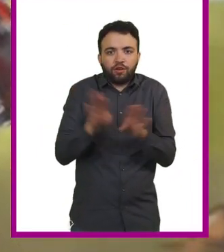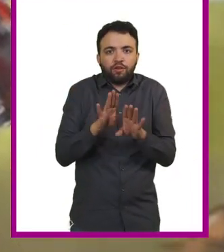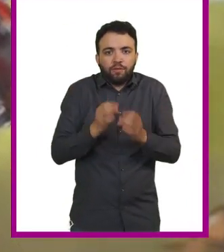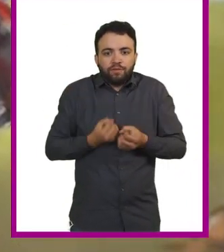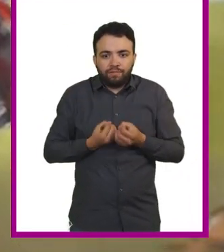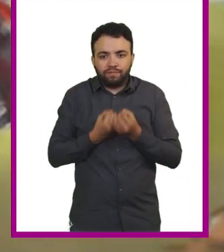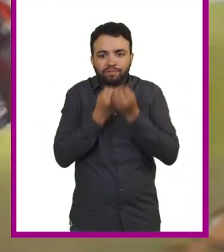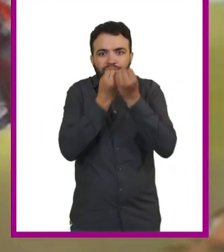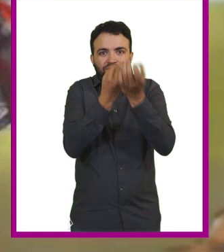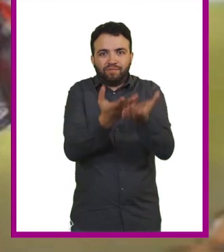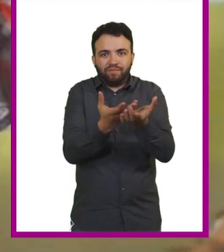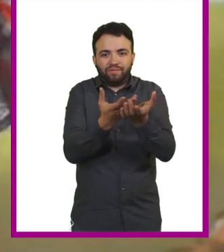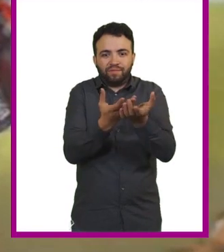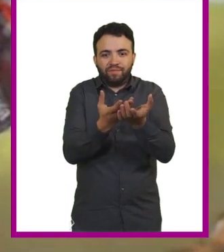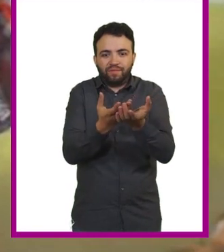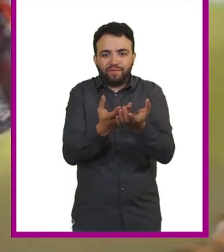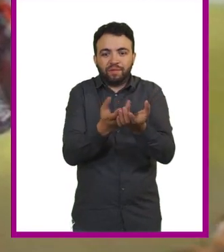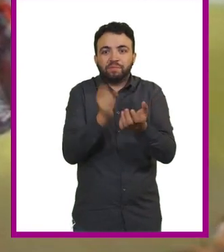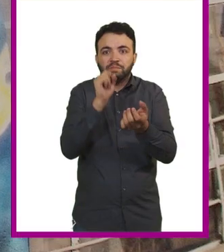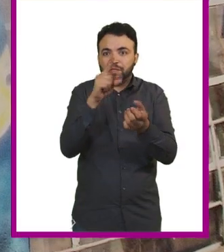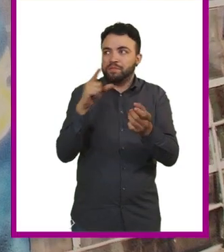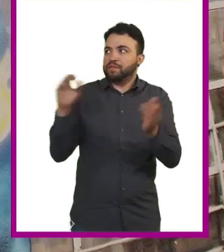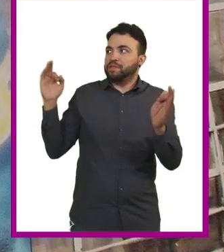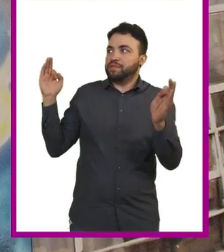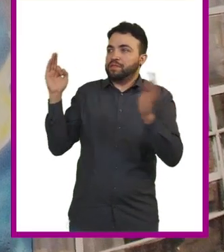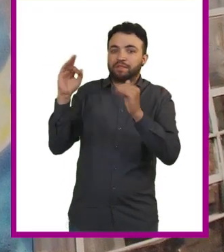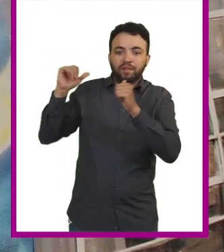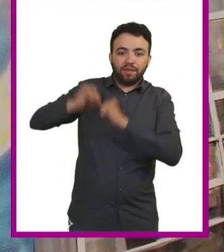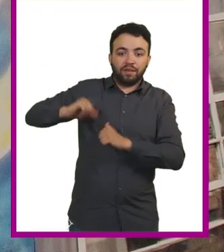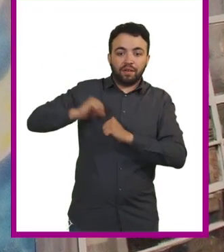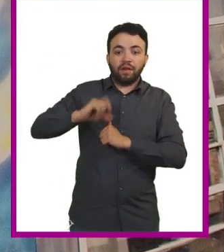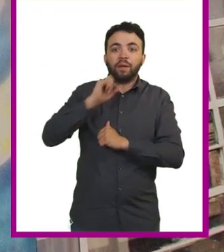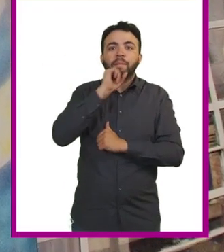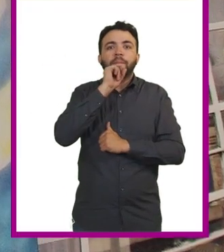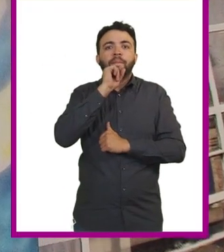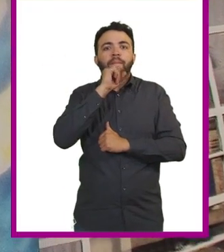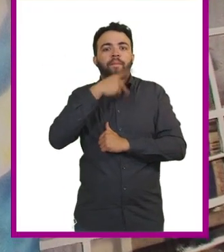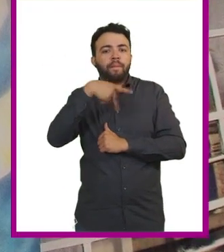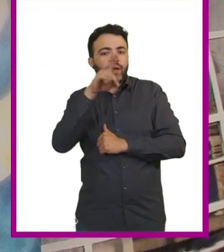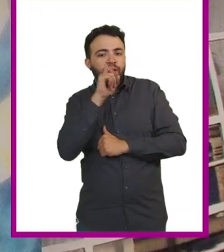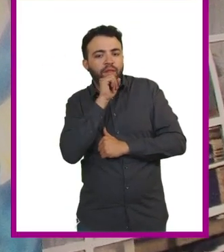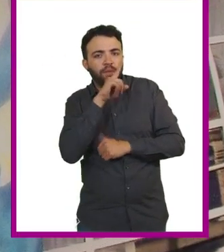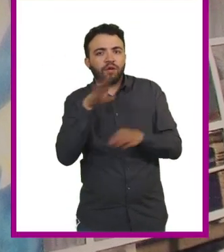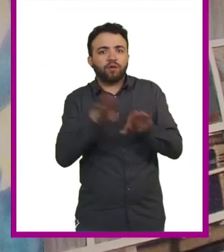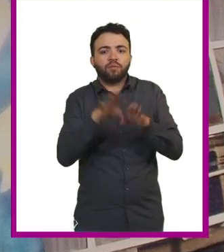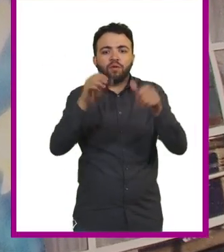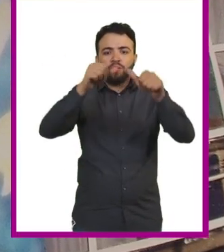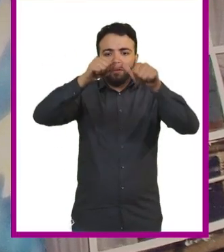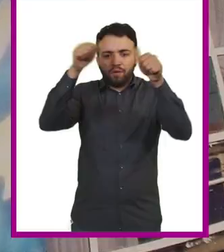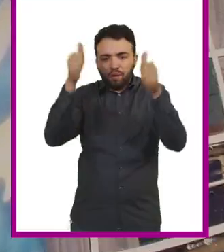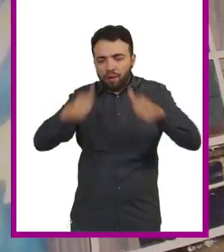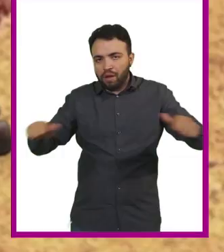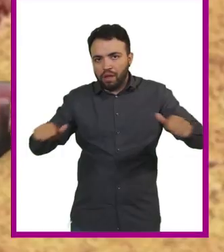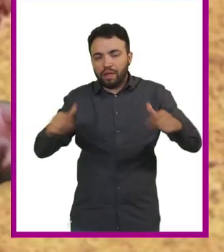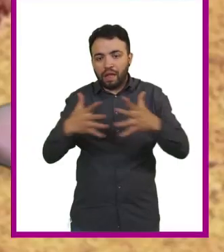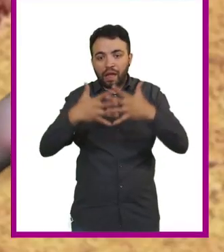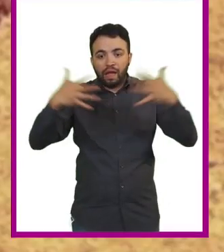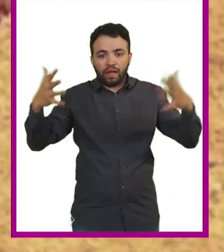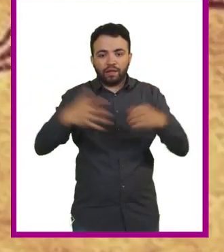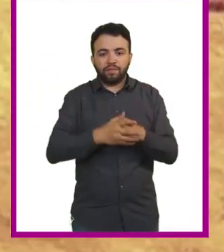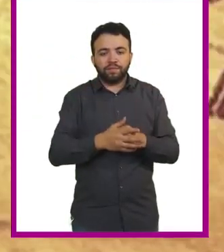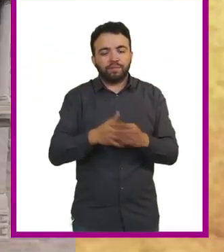términos expresivos a estas pinturas de la prehistoria, pero también es comparable a las obras de los grandes recintos de arte y cultura.